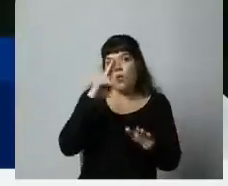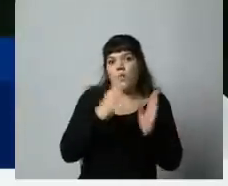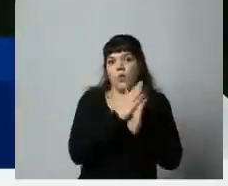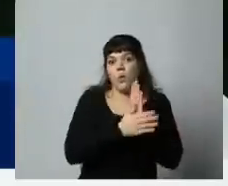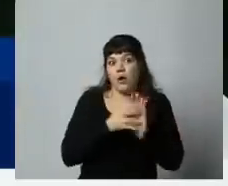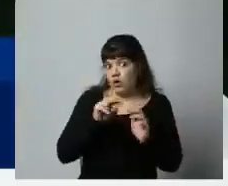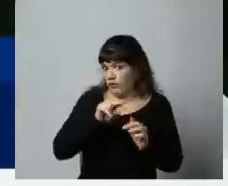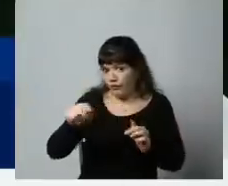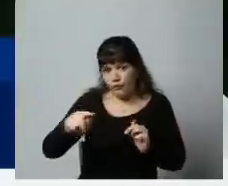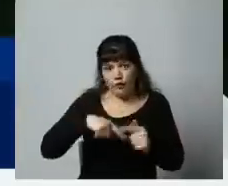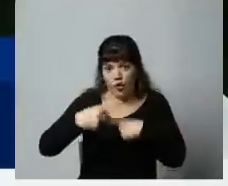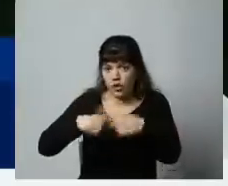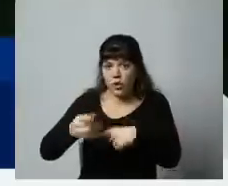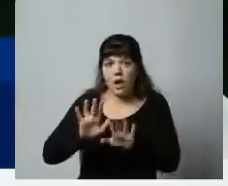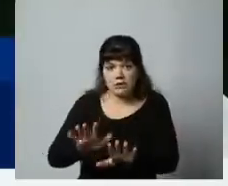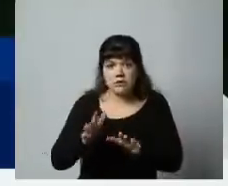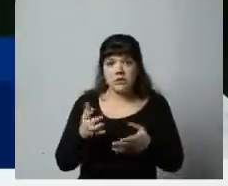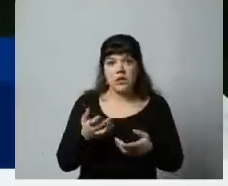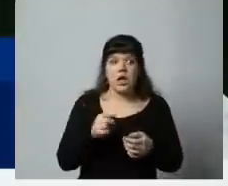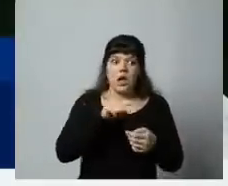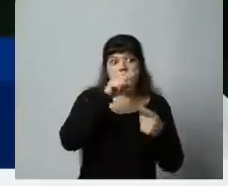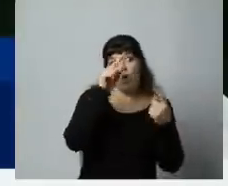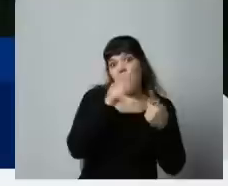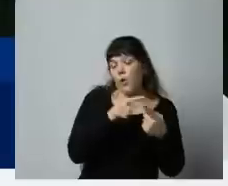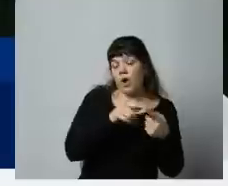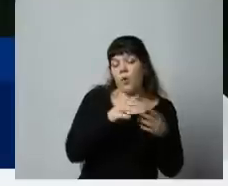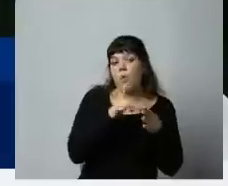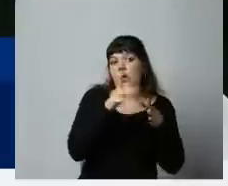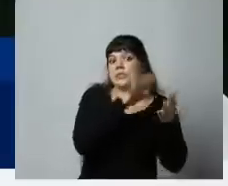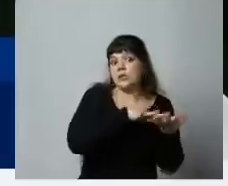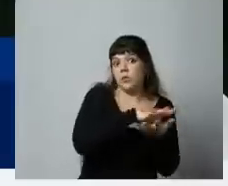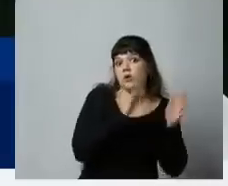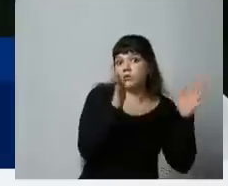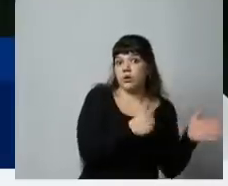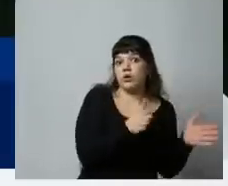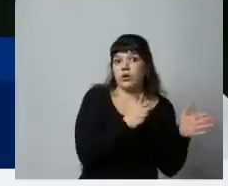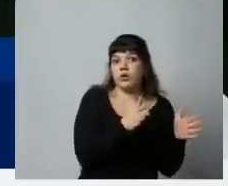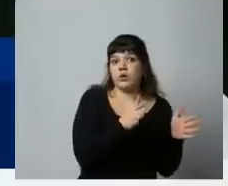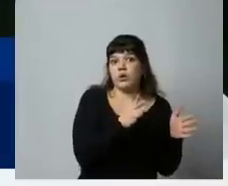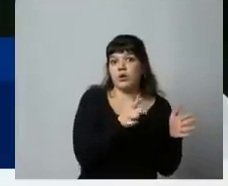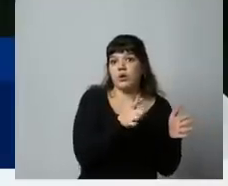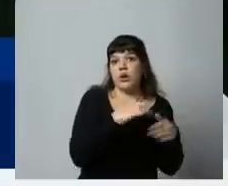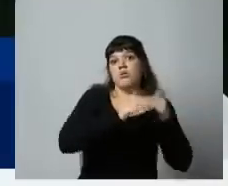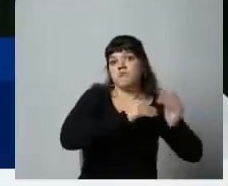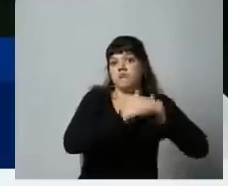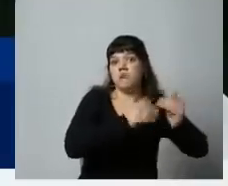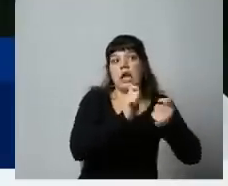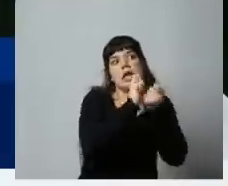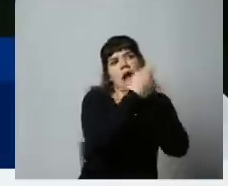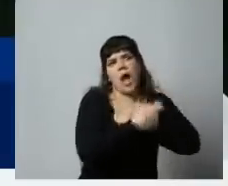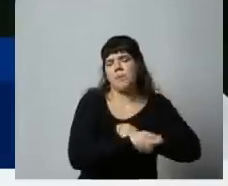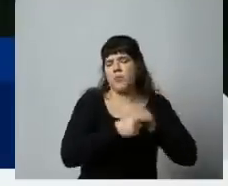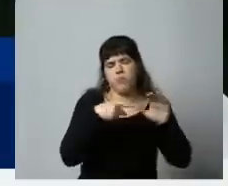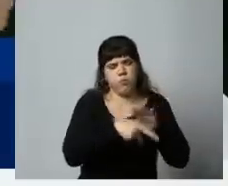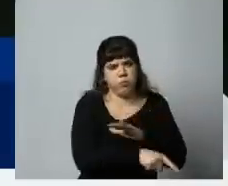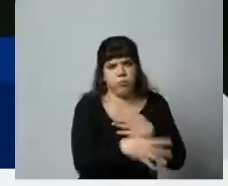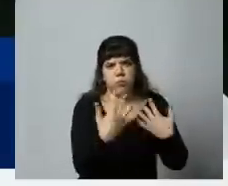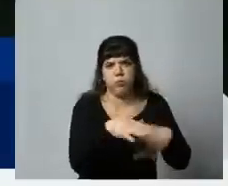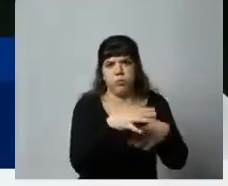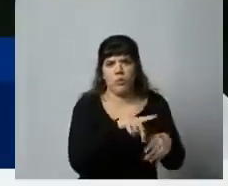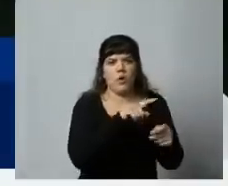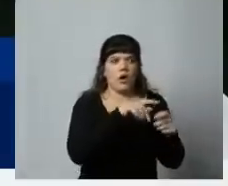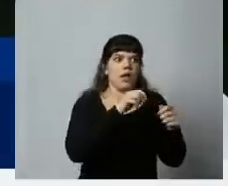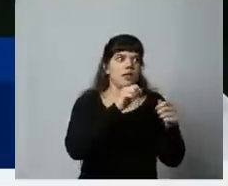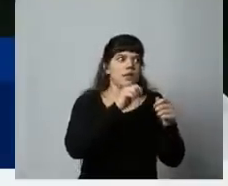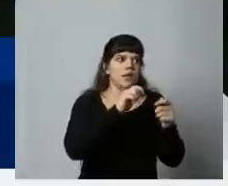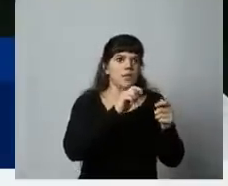este terreno entre dos posibilidades de un lado la posibilidad de un proceso de cambios profundos que diversifiquen la matriz